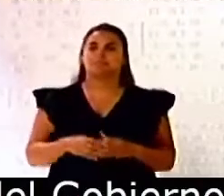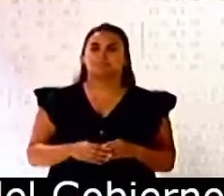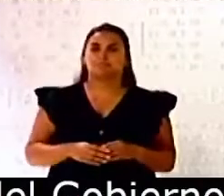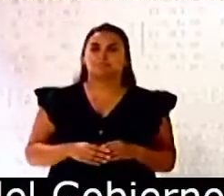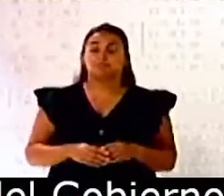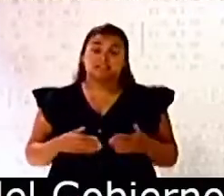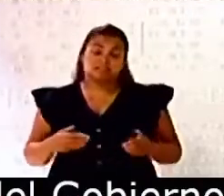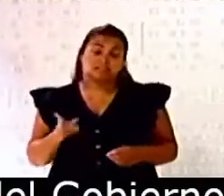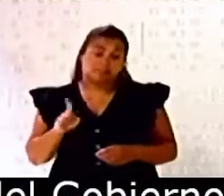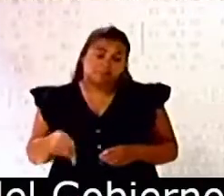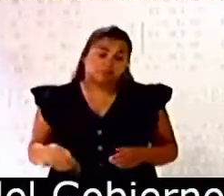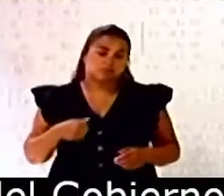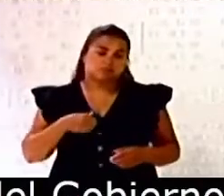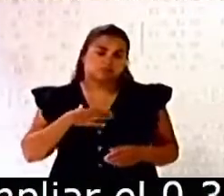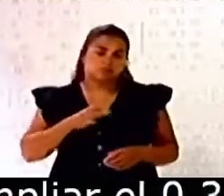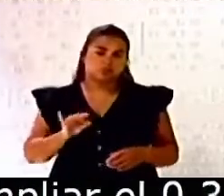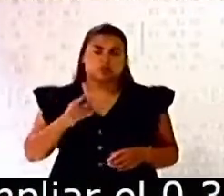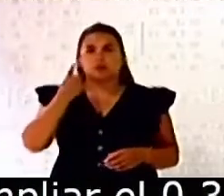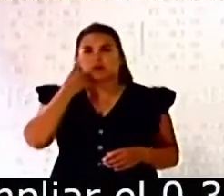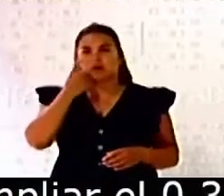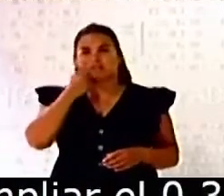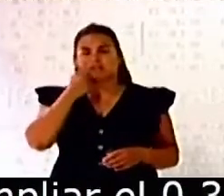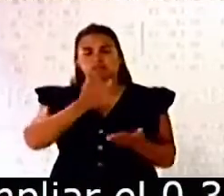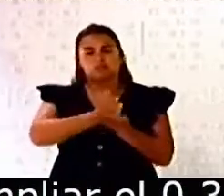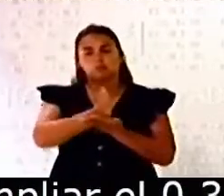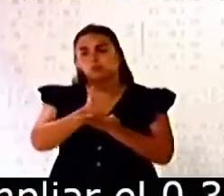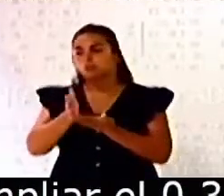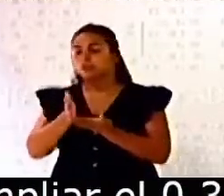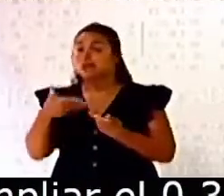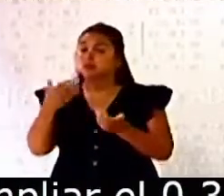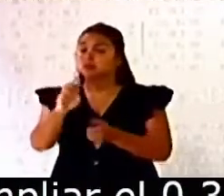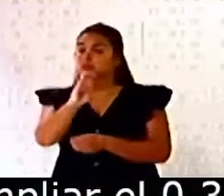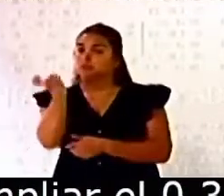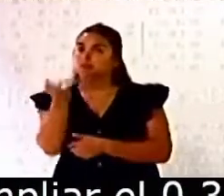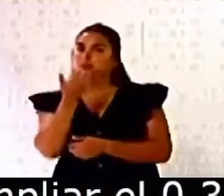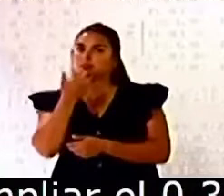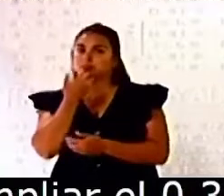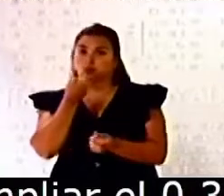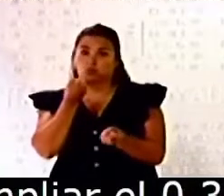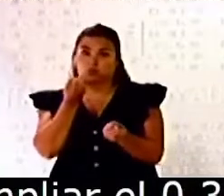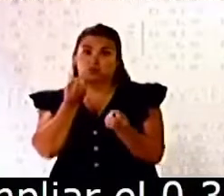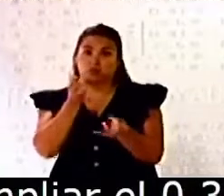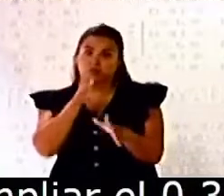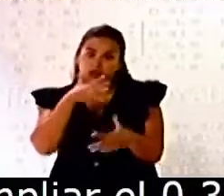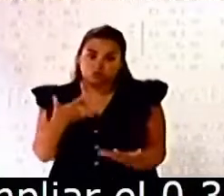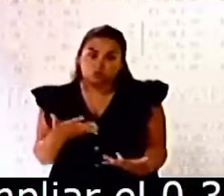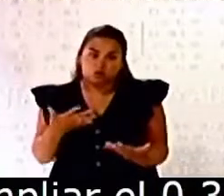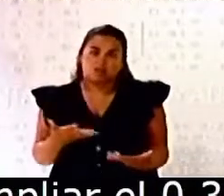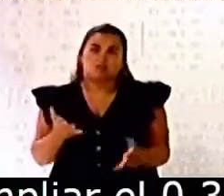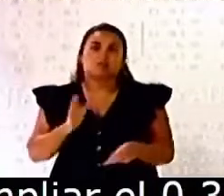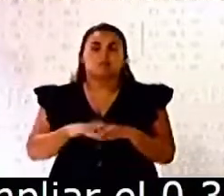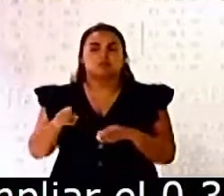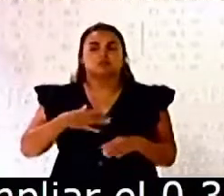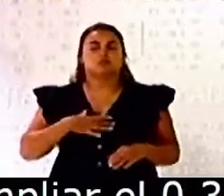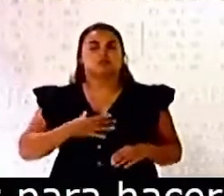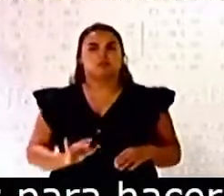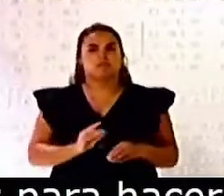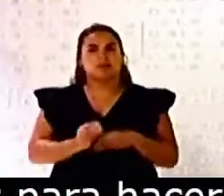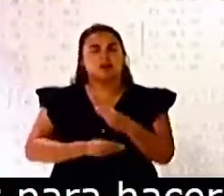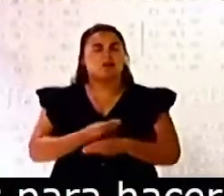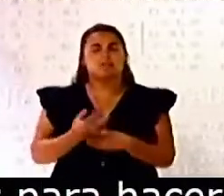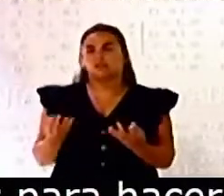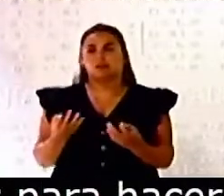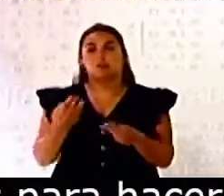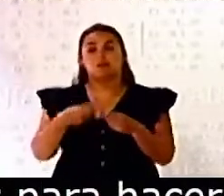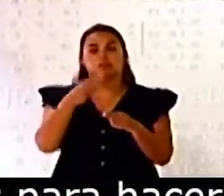tenemos que ser capaces de vertebrar otras ayudas como esta que les relato para hacer posible